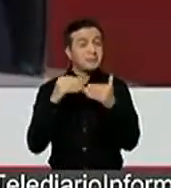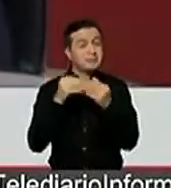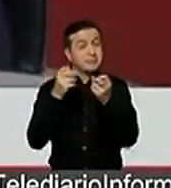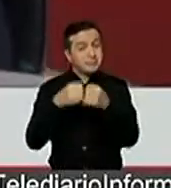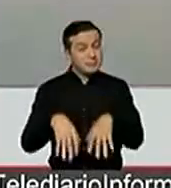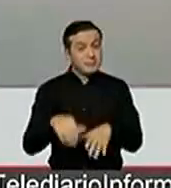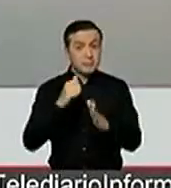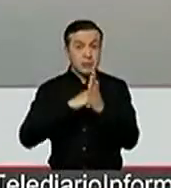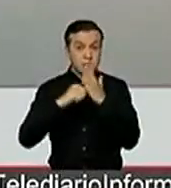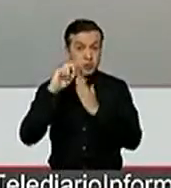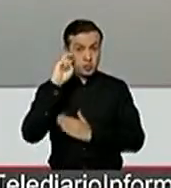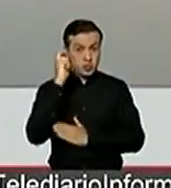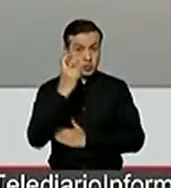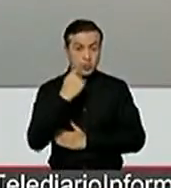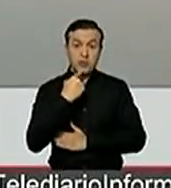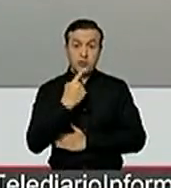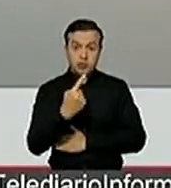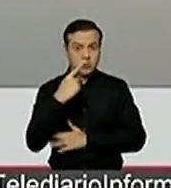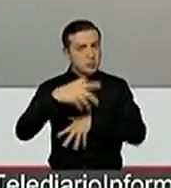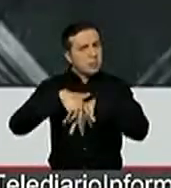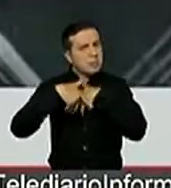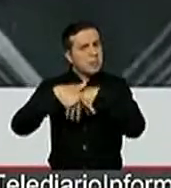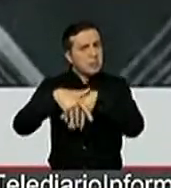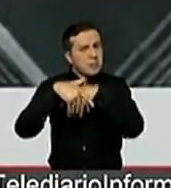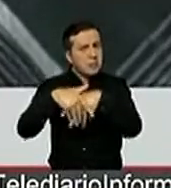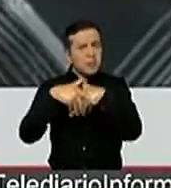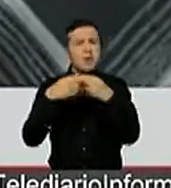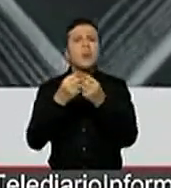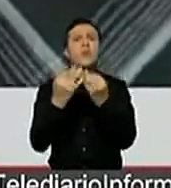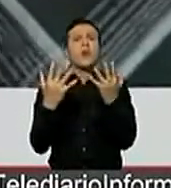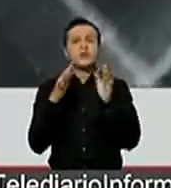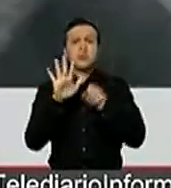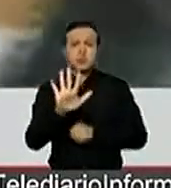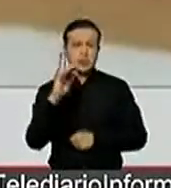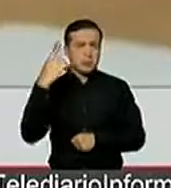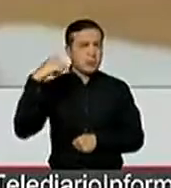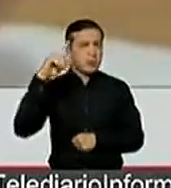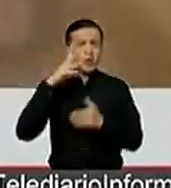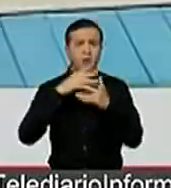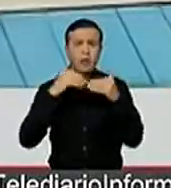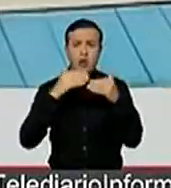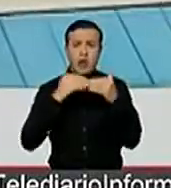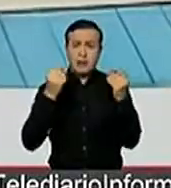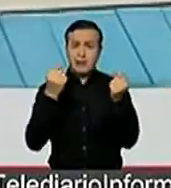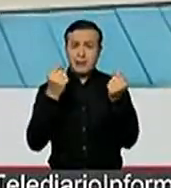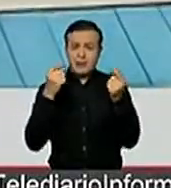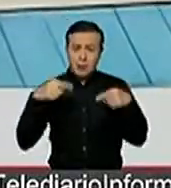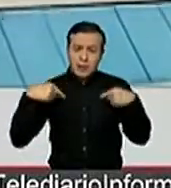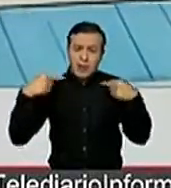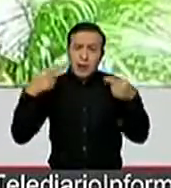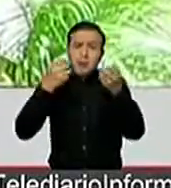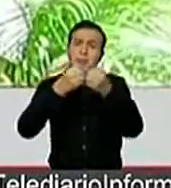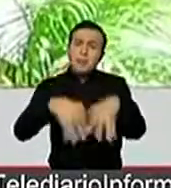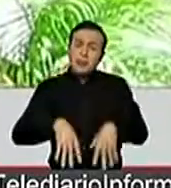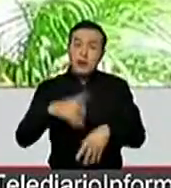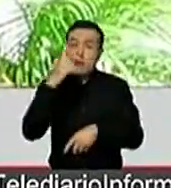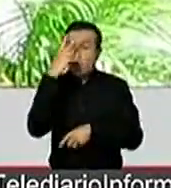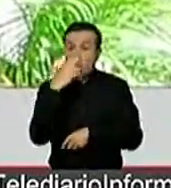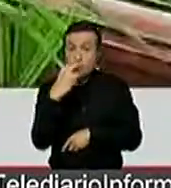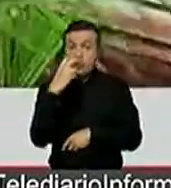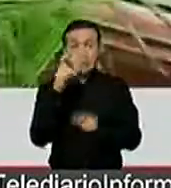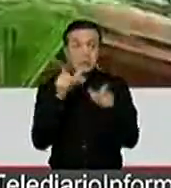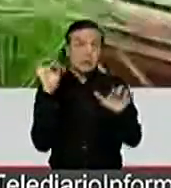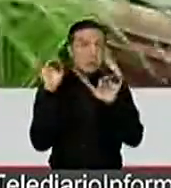Ministerio de Turismo afirma que durante las manifestaciones se han perdido 5 millones de dólares diarios. La ocupación hotelera ha